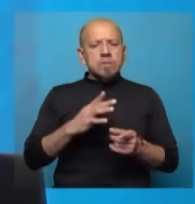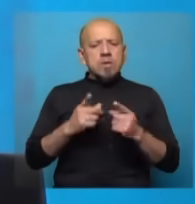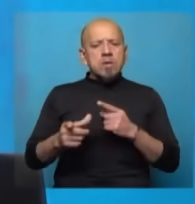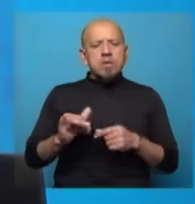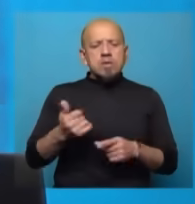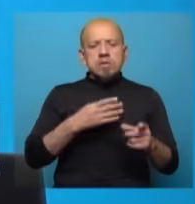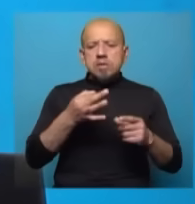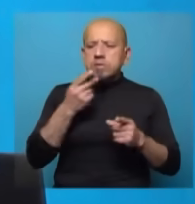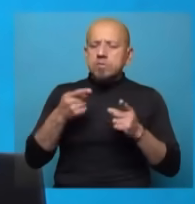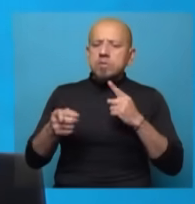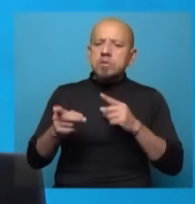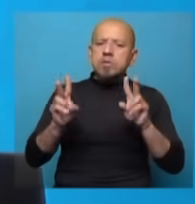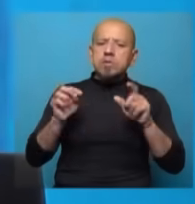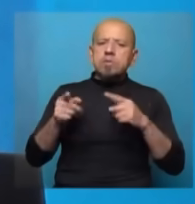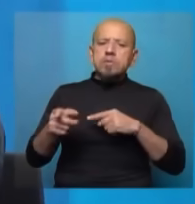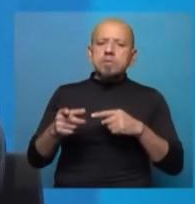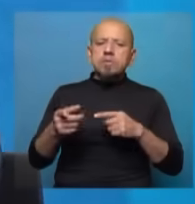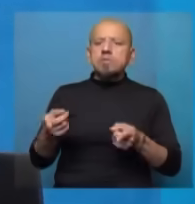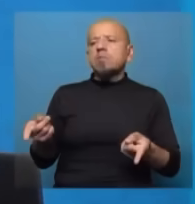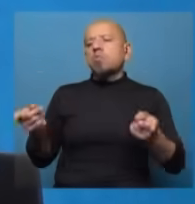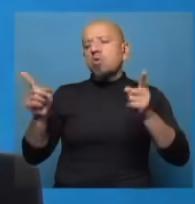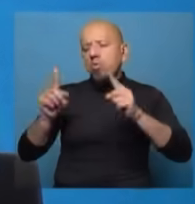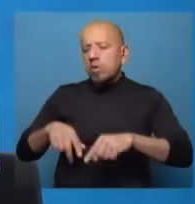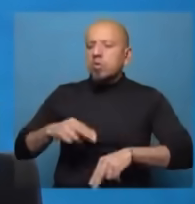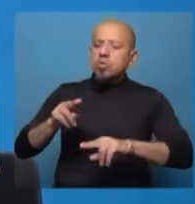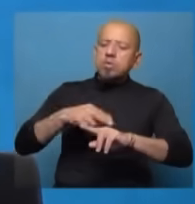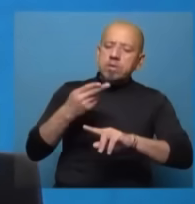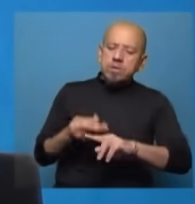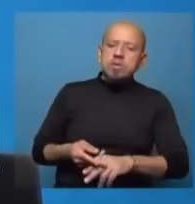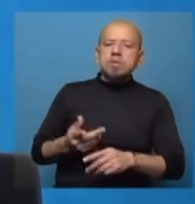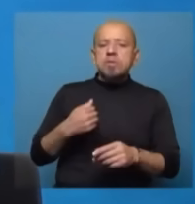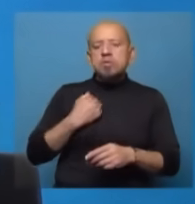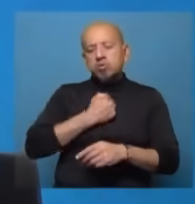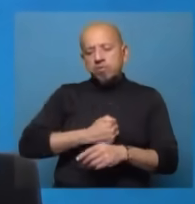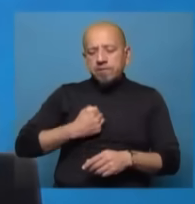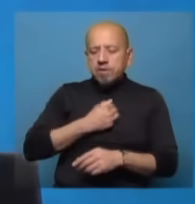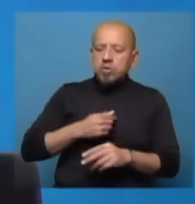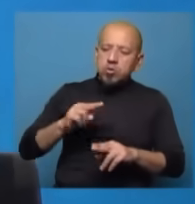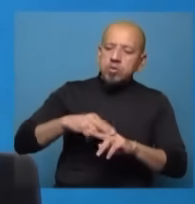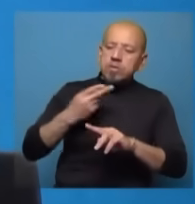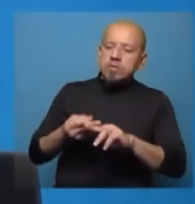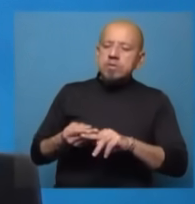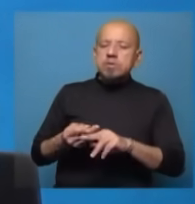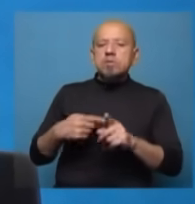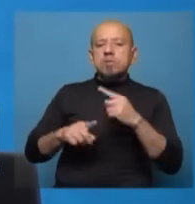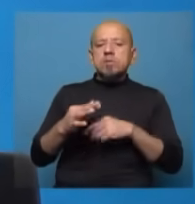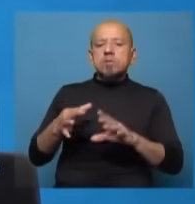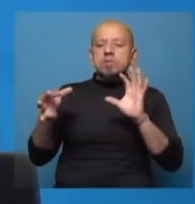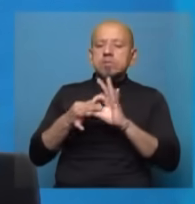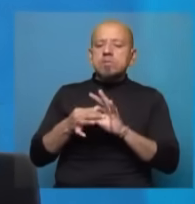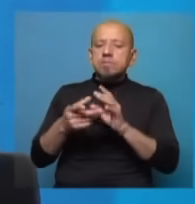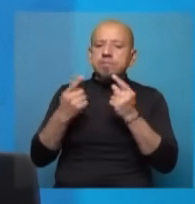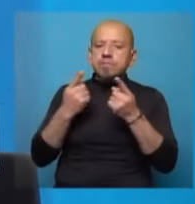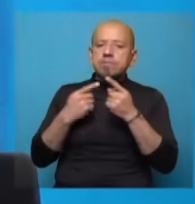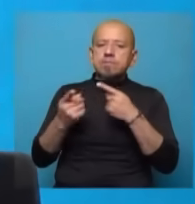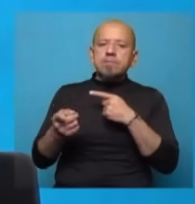hablado más de una vez y es el la revictimización no el riesgo que bueno eso siempre está presente lo conecto con otra cosa que he hablado contigo